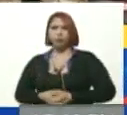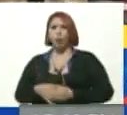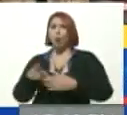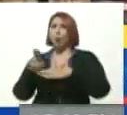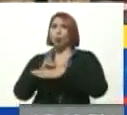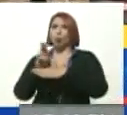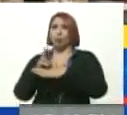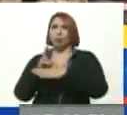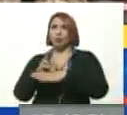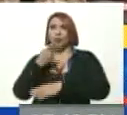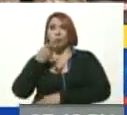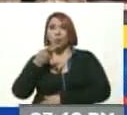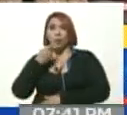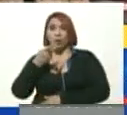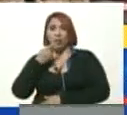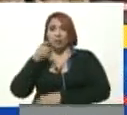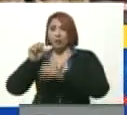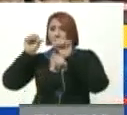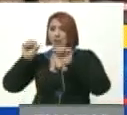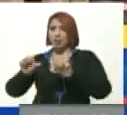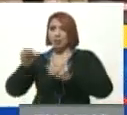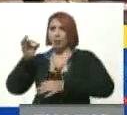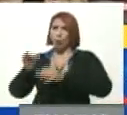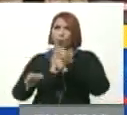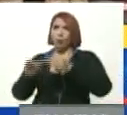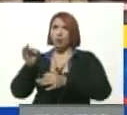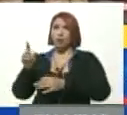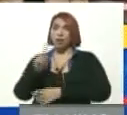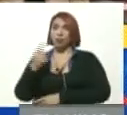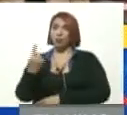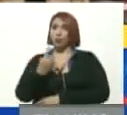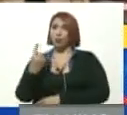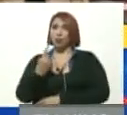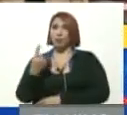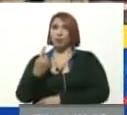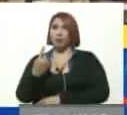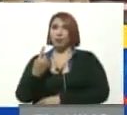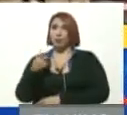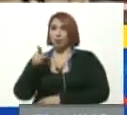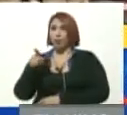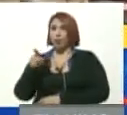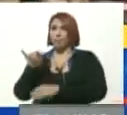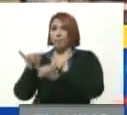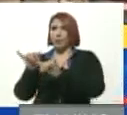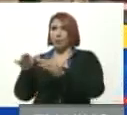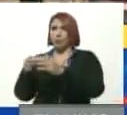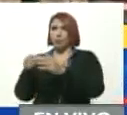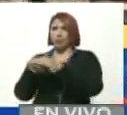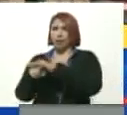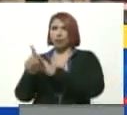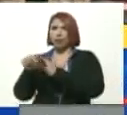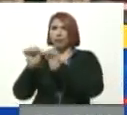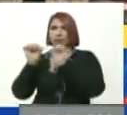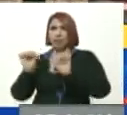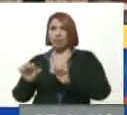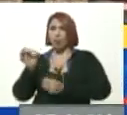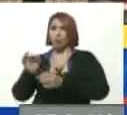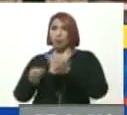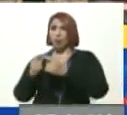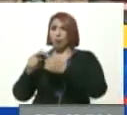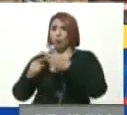utilización política de los sistemas judiciales, no solamente de ellos desde dentro, sino también de los sistemas judiciales de